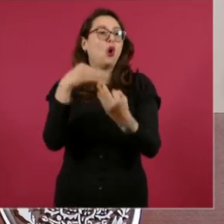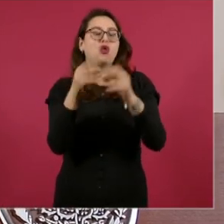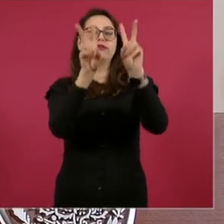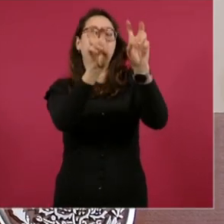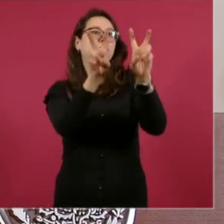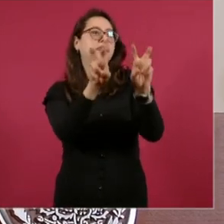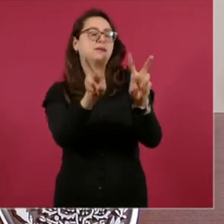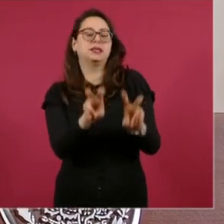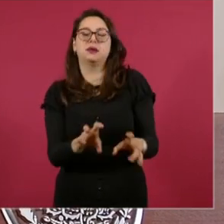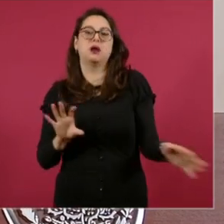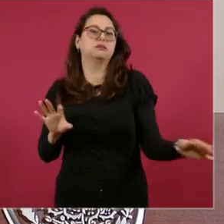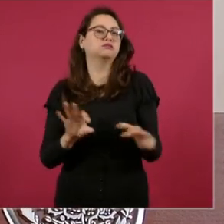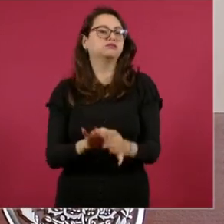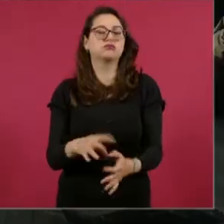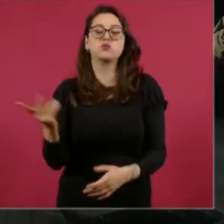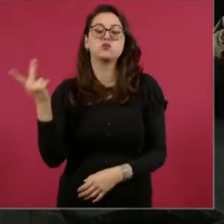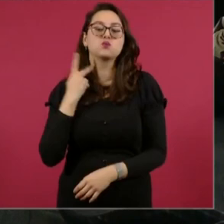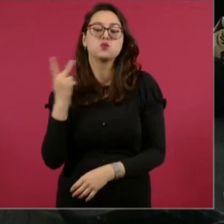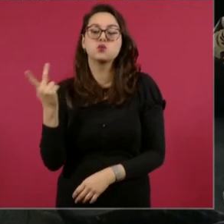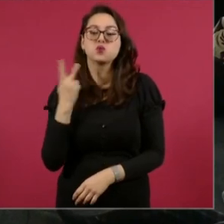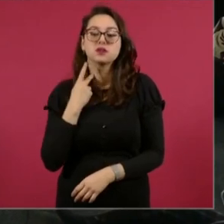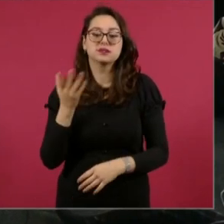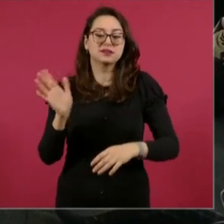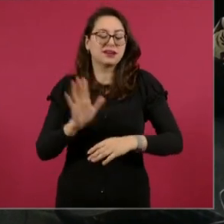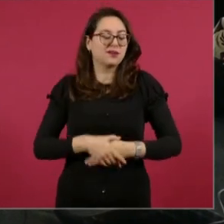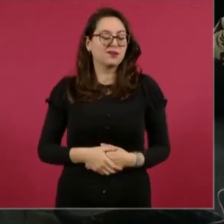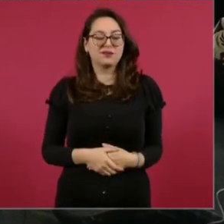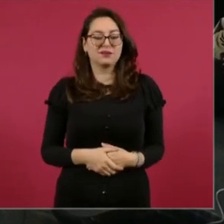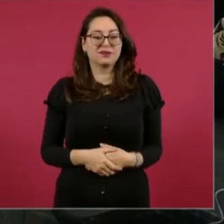imagínense, aventarse ayer